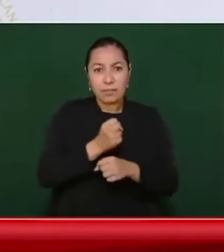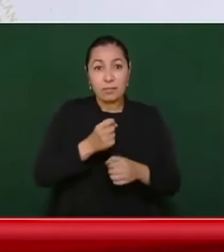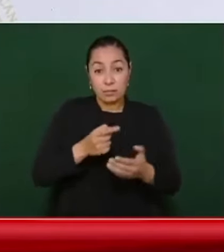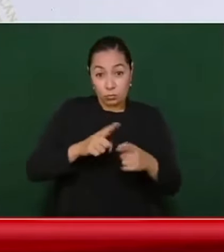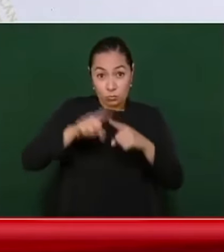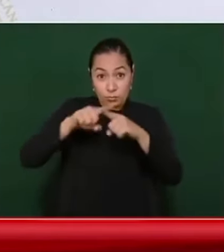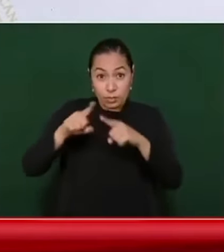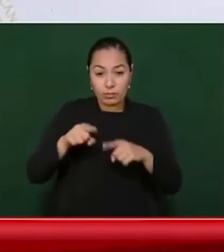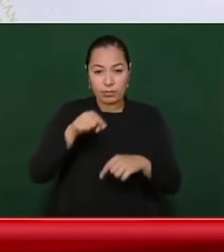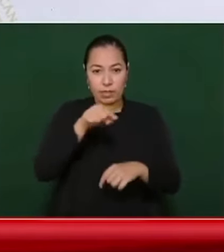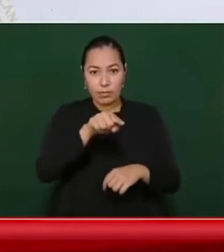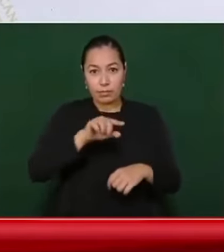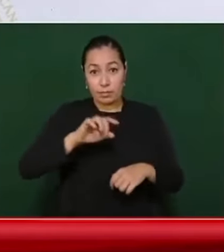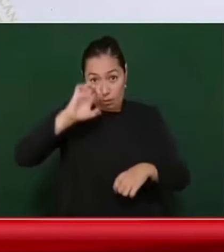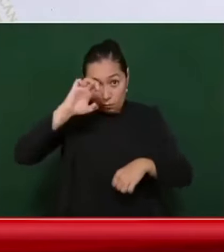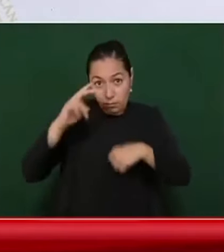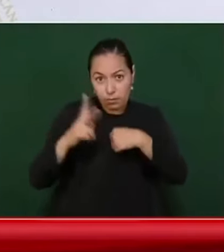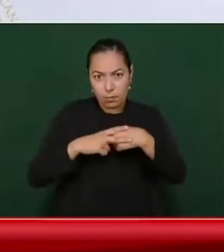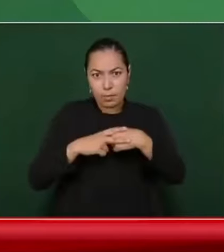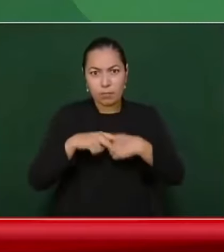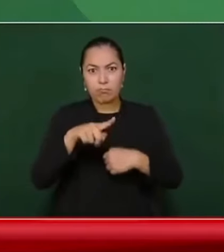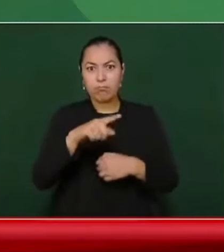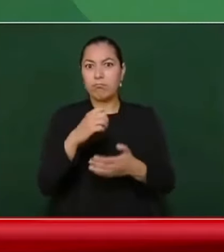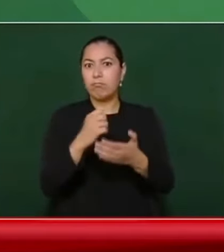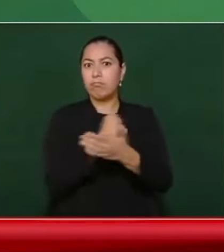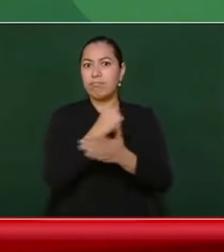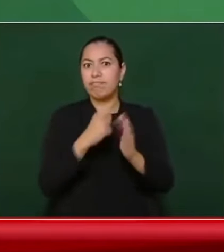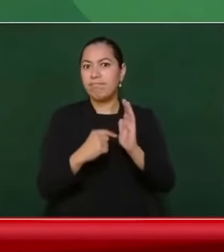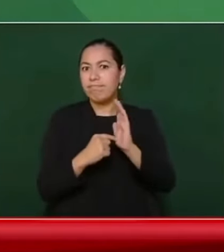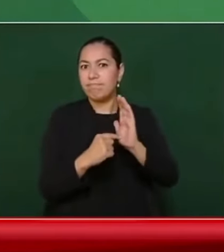primero sé creo